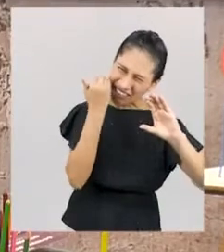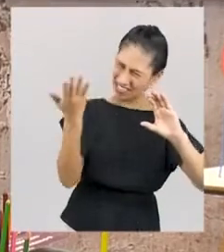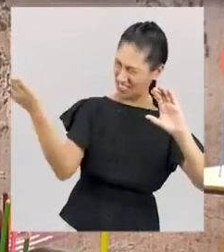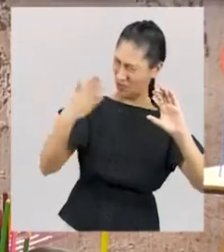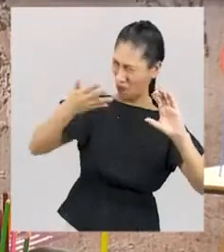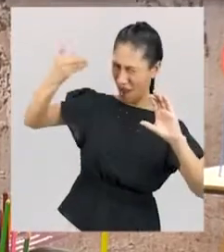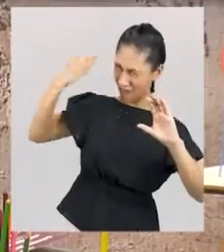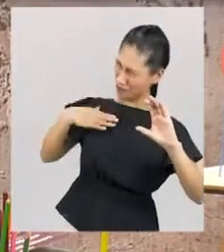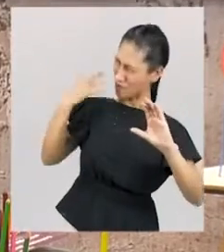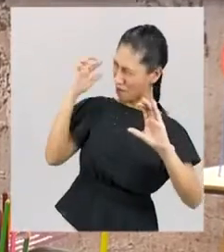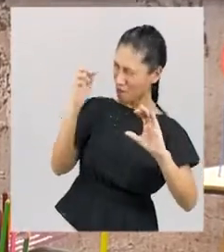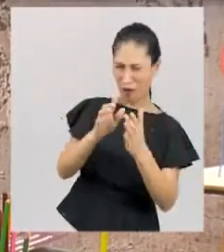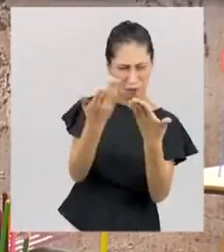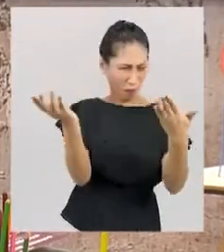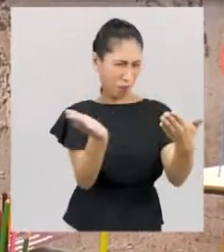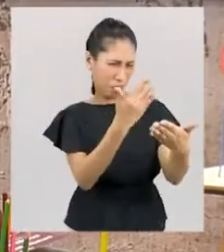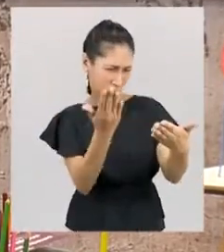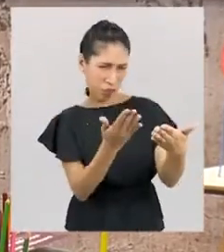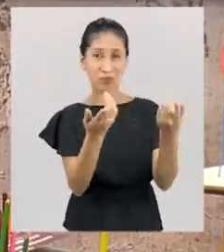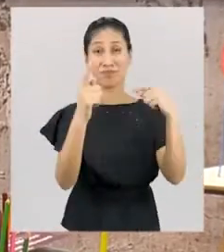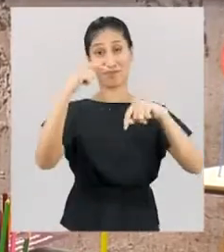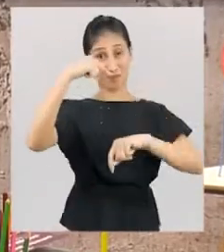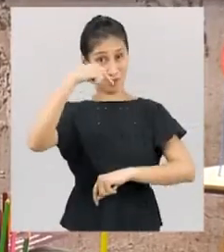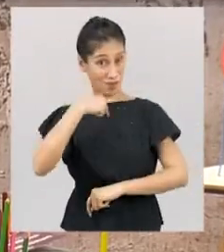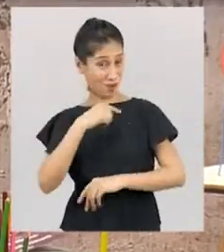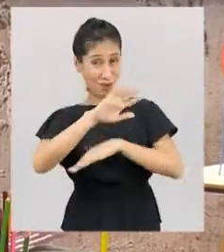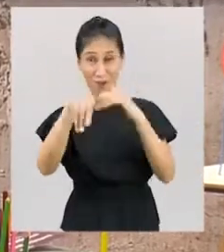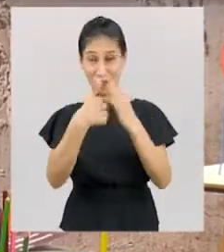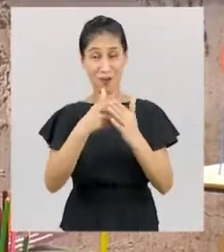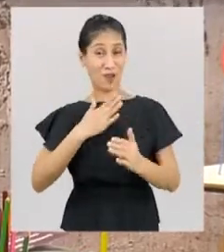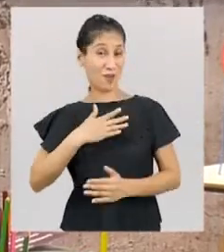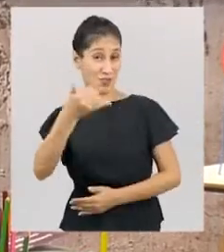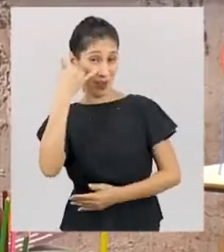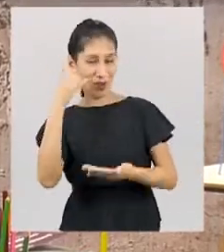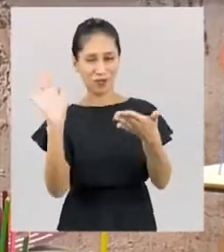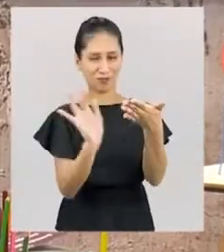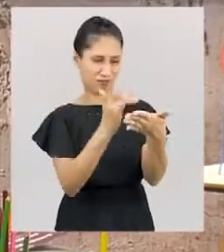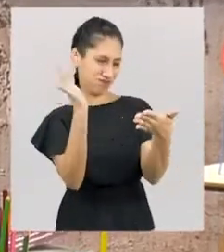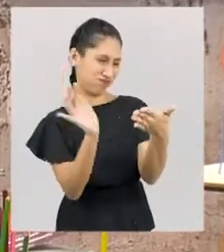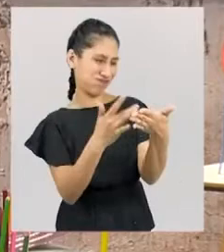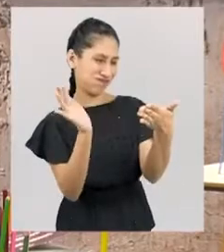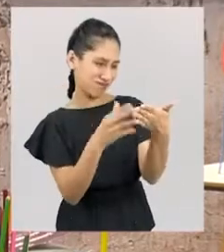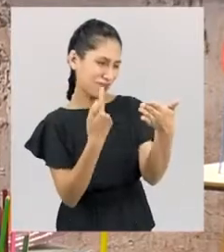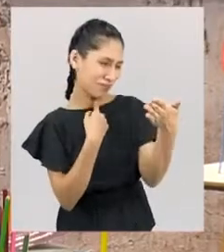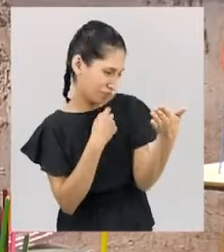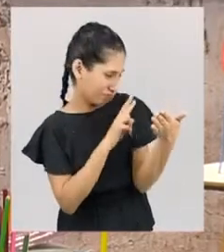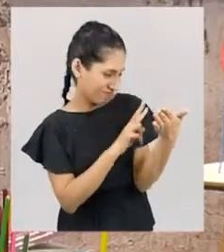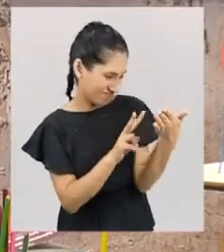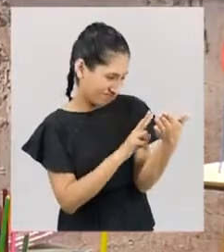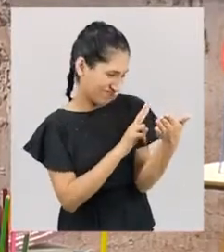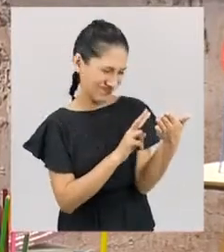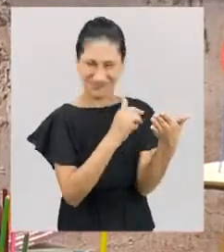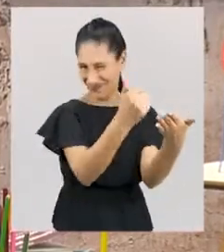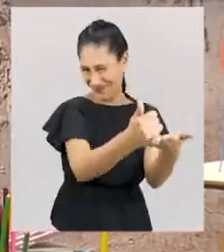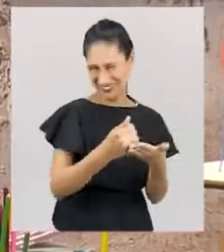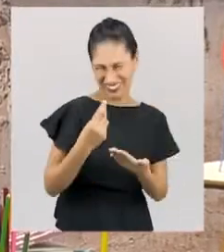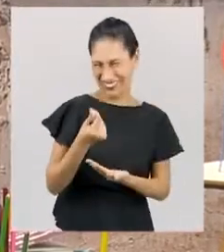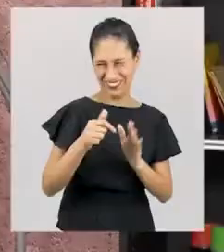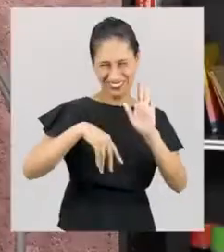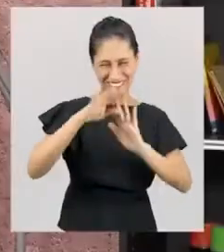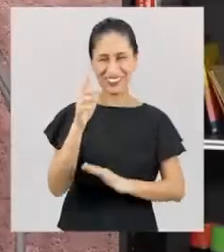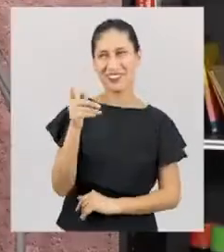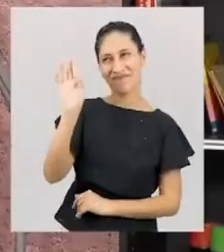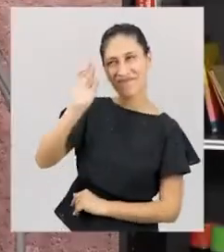usaban mis papás en el colegio. Yo, chicos, llevo todo en mi celular o en mi tableta, porque ahí eso me conecta más rápido a todo el